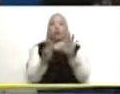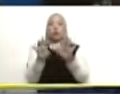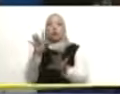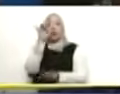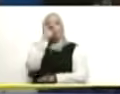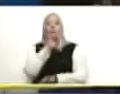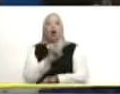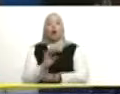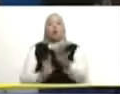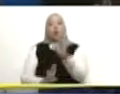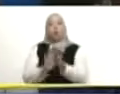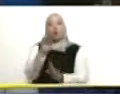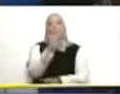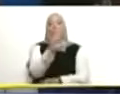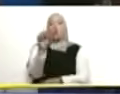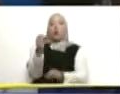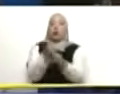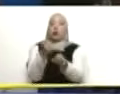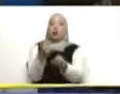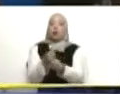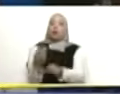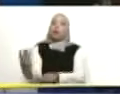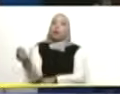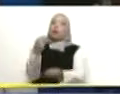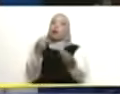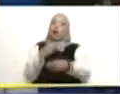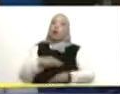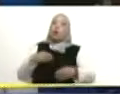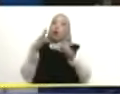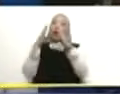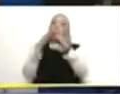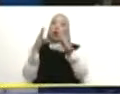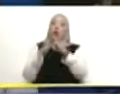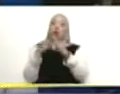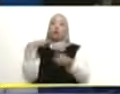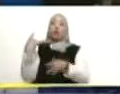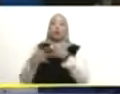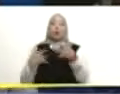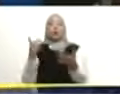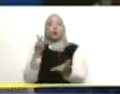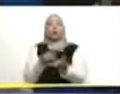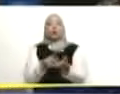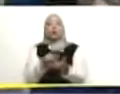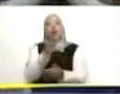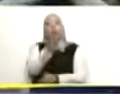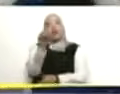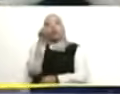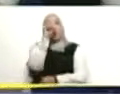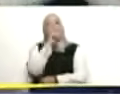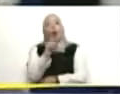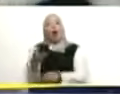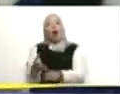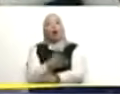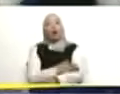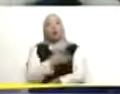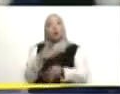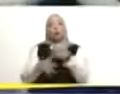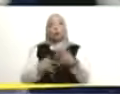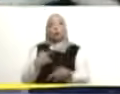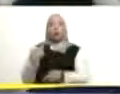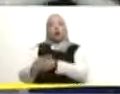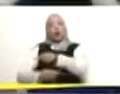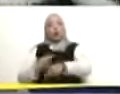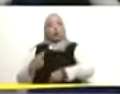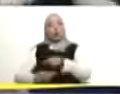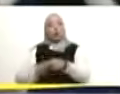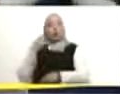hemos construido 40 veces más viviendas de las que se construyeron 500 años antes que llegara la Revolución